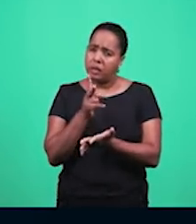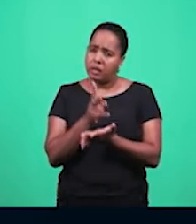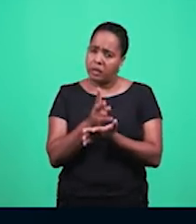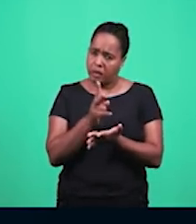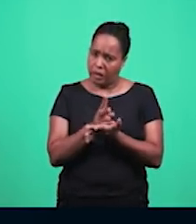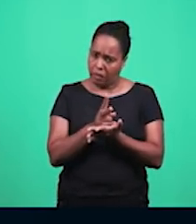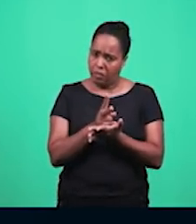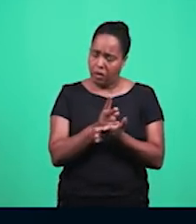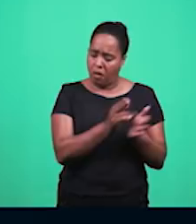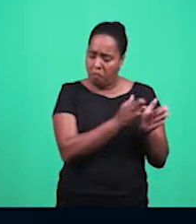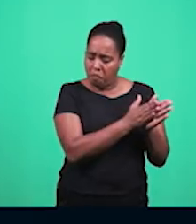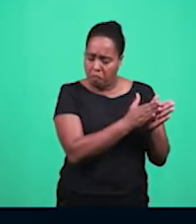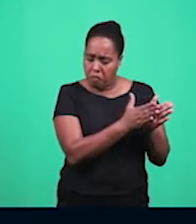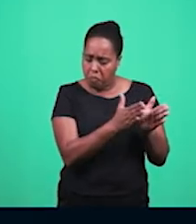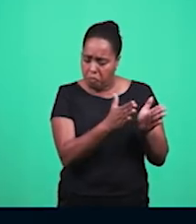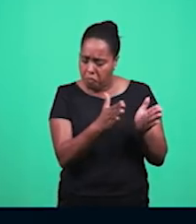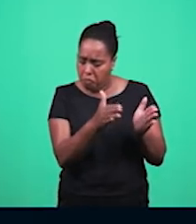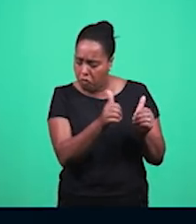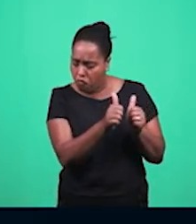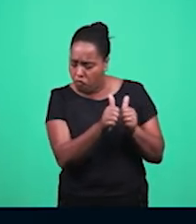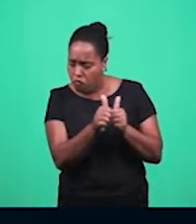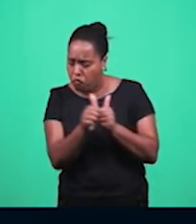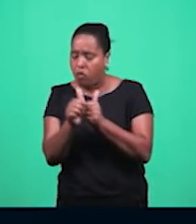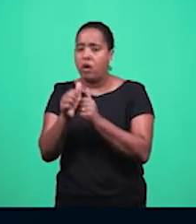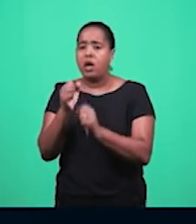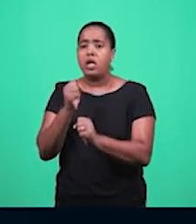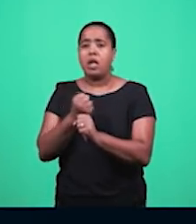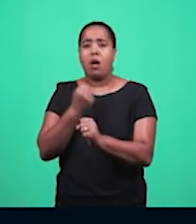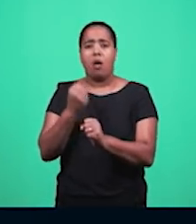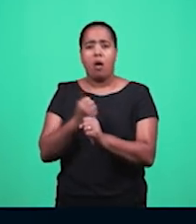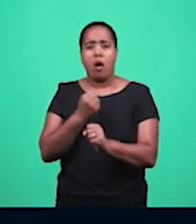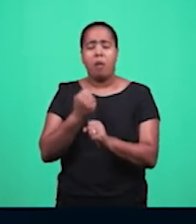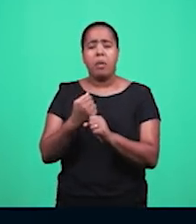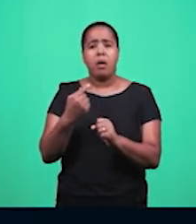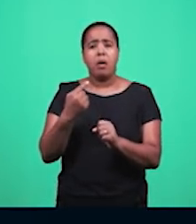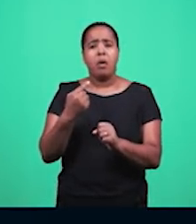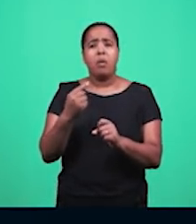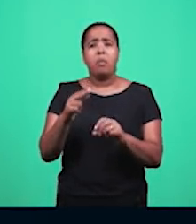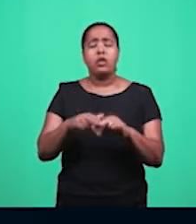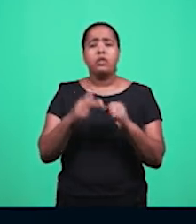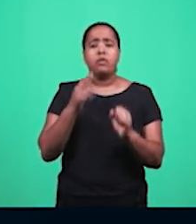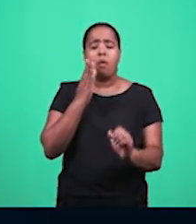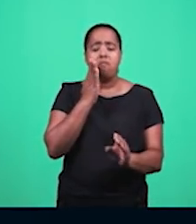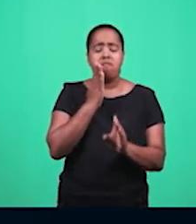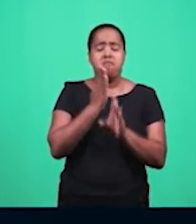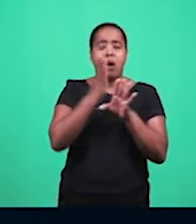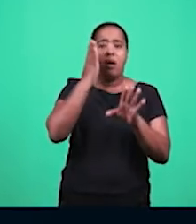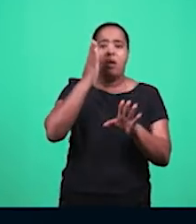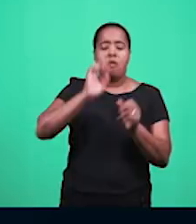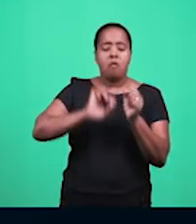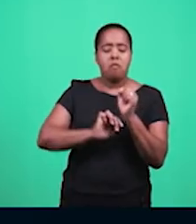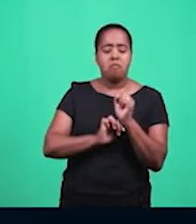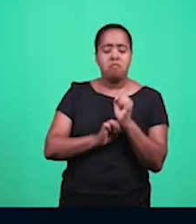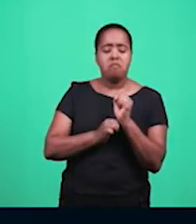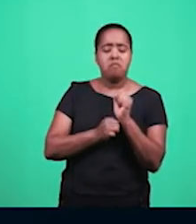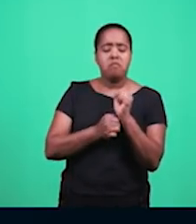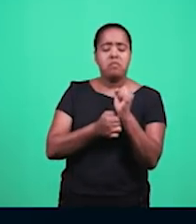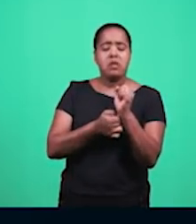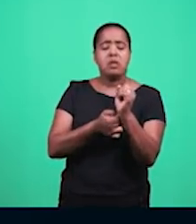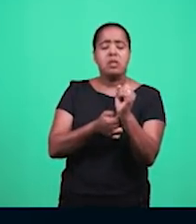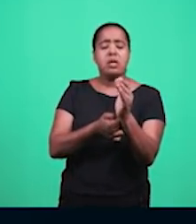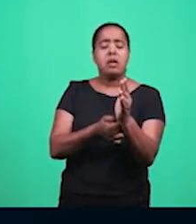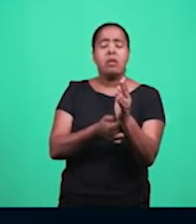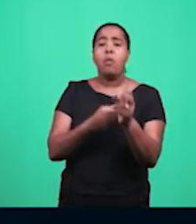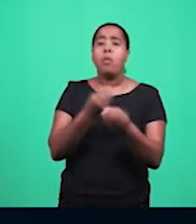trajo hasta aquí en la obra del espíritu es que vamos a desmenuzar los misterios de dios por la